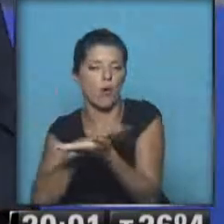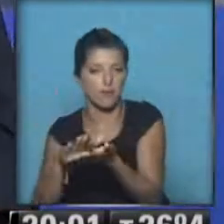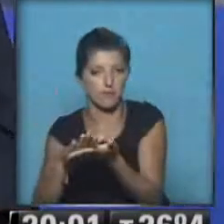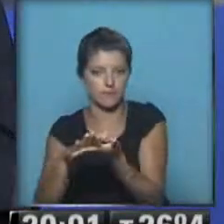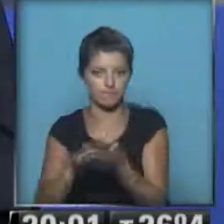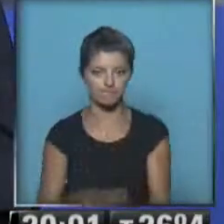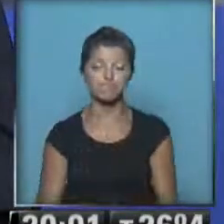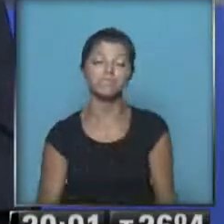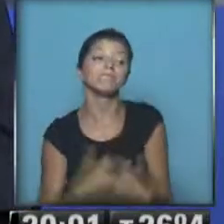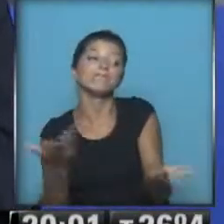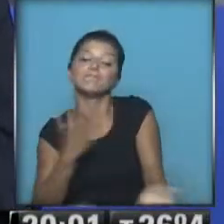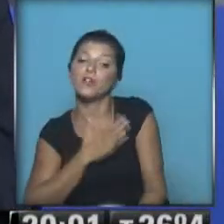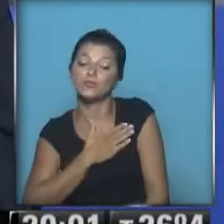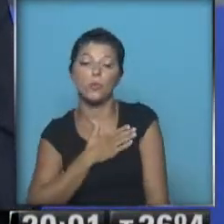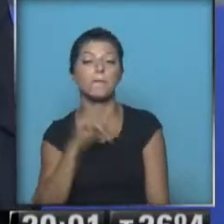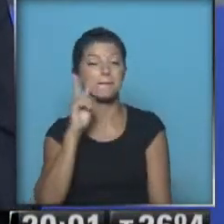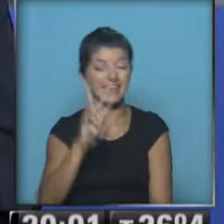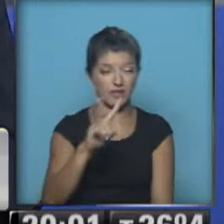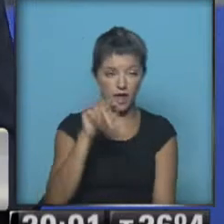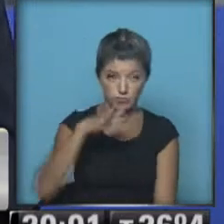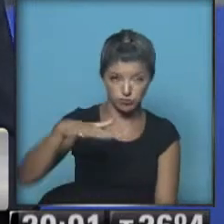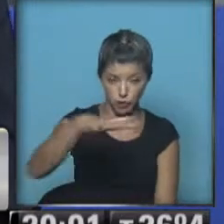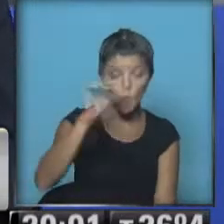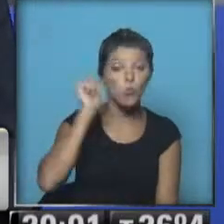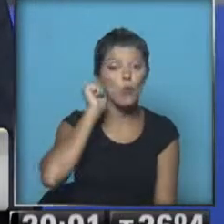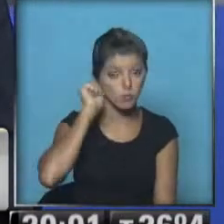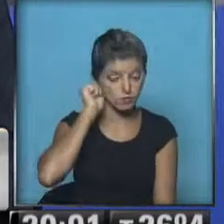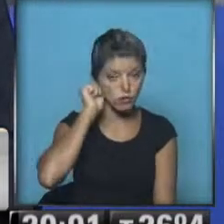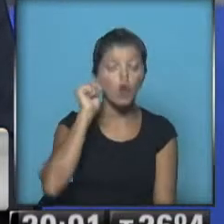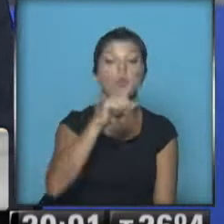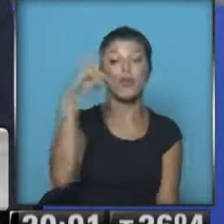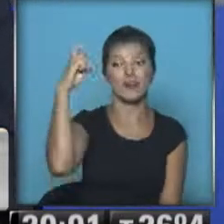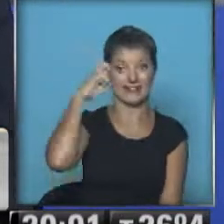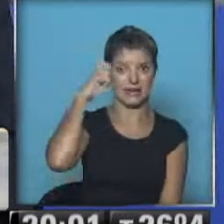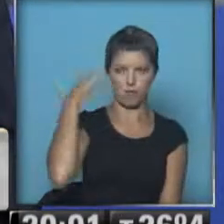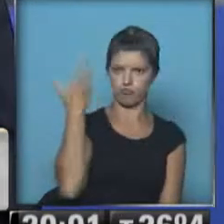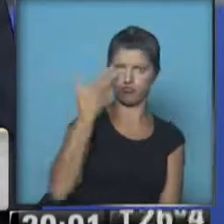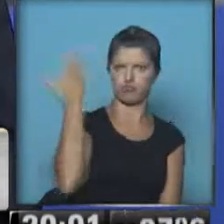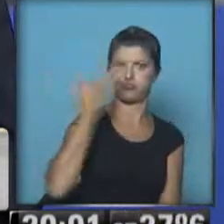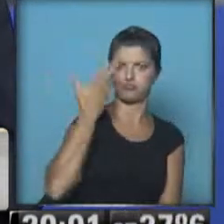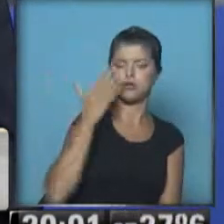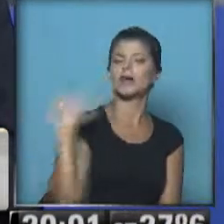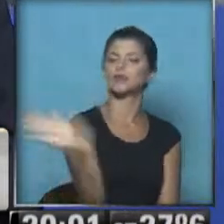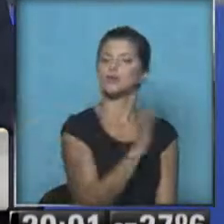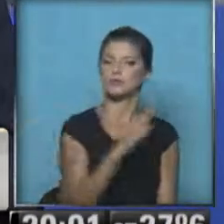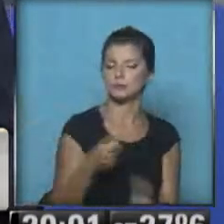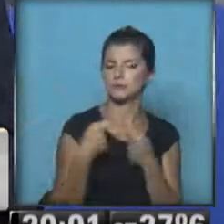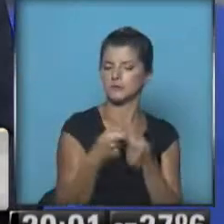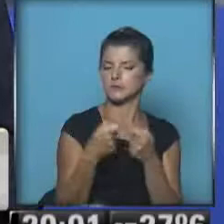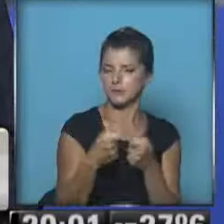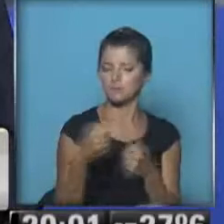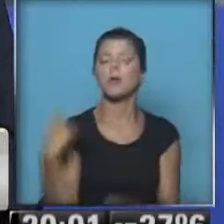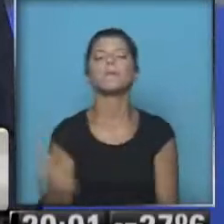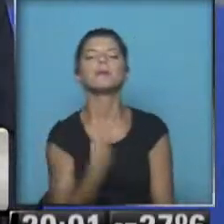yo por lo menos lo que veía en Gualeguaychú cuando se hablaban los dirigentes radicales era que estaban todos muy presionados, primero